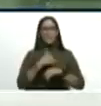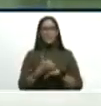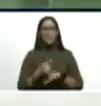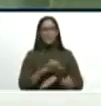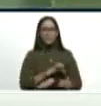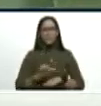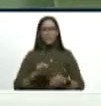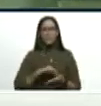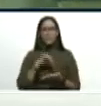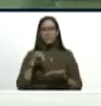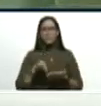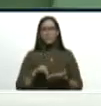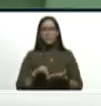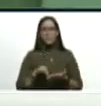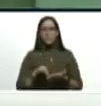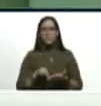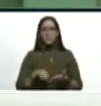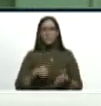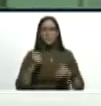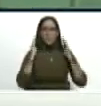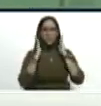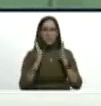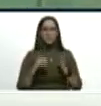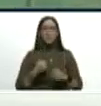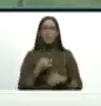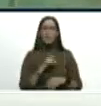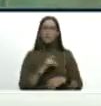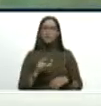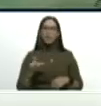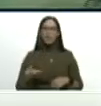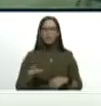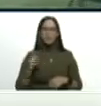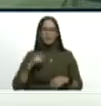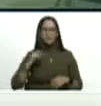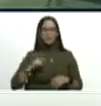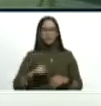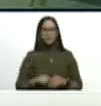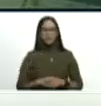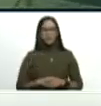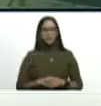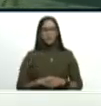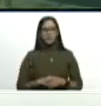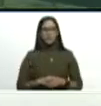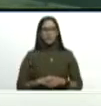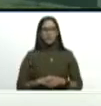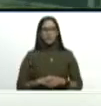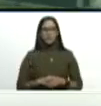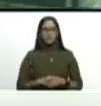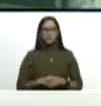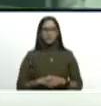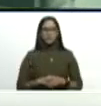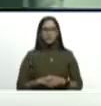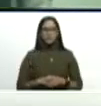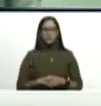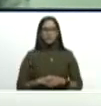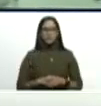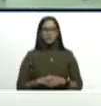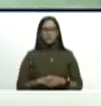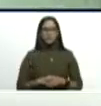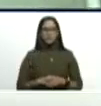nacional para poder atender, bueno, cuánta gente que necesita la mano segura, solidaria,